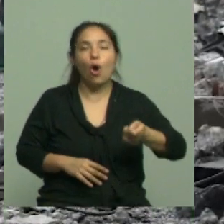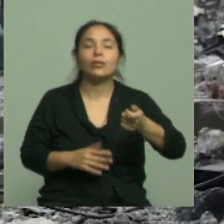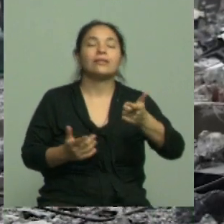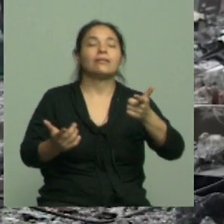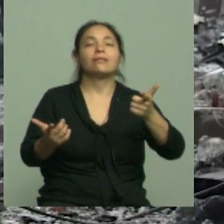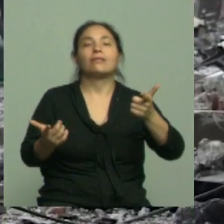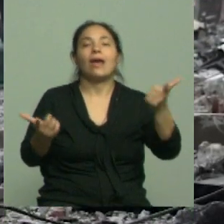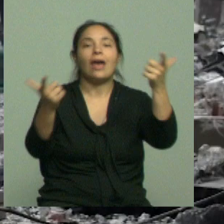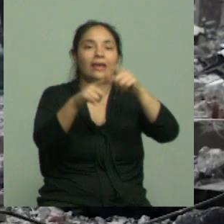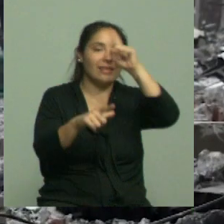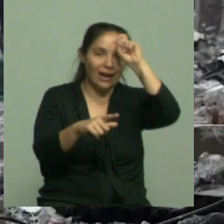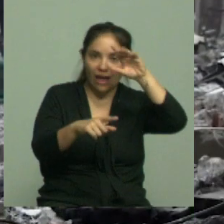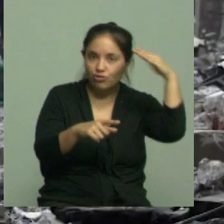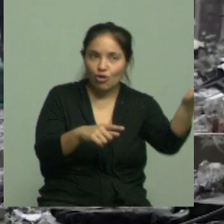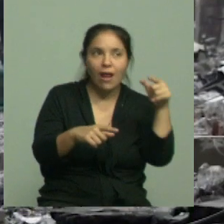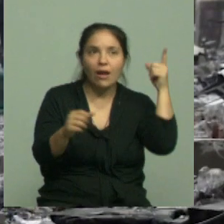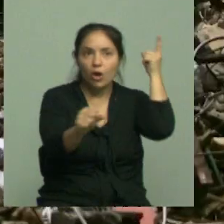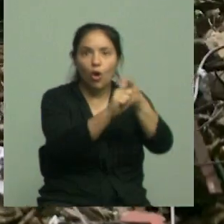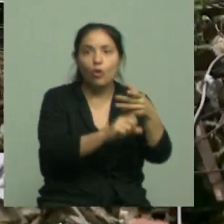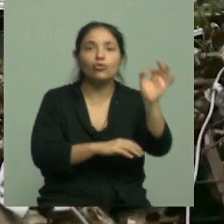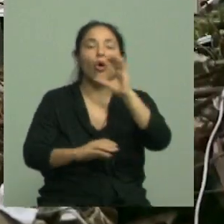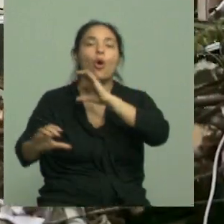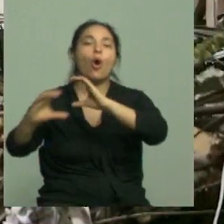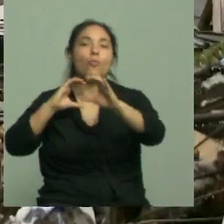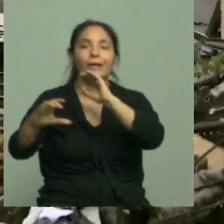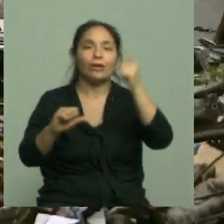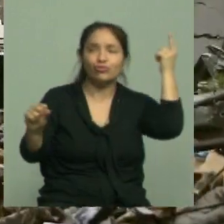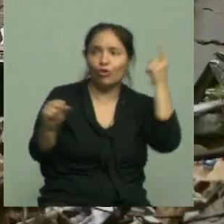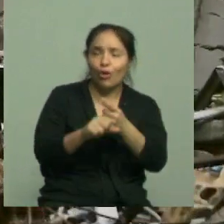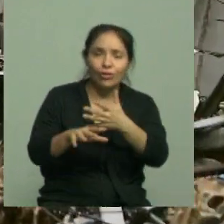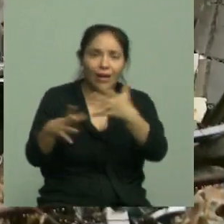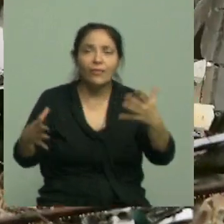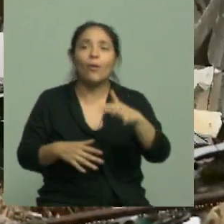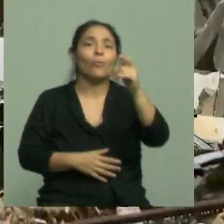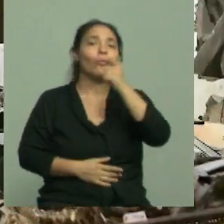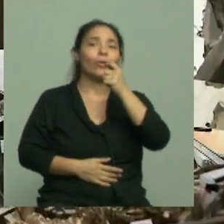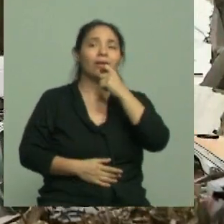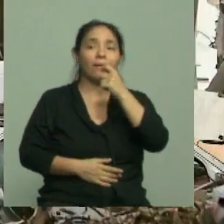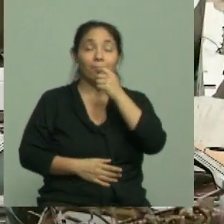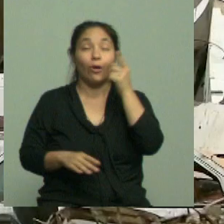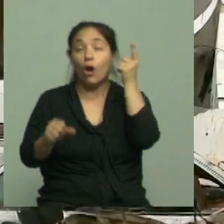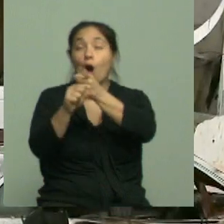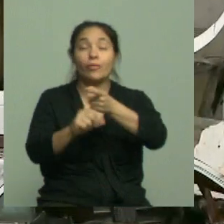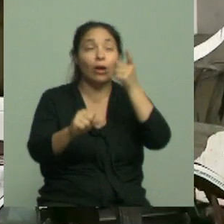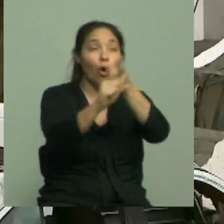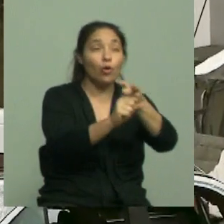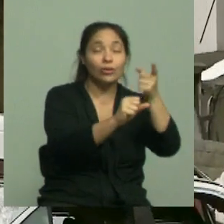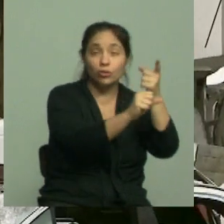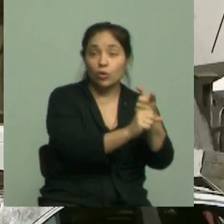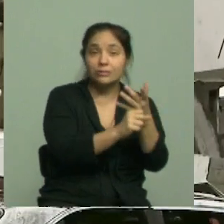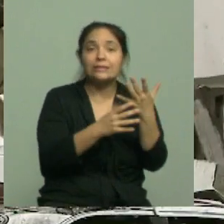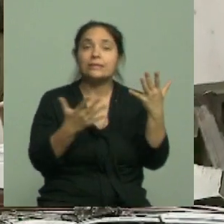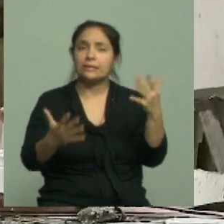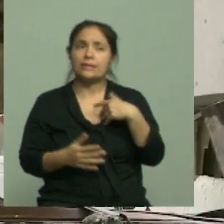va contra algunos medios de comunicación como se lo ha hecho, se va contra estas figuras, creo yo que representa un